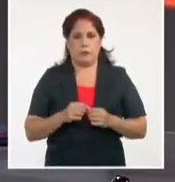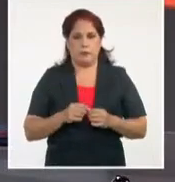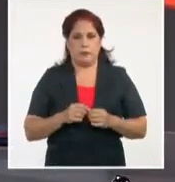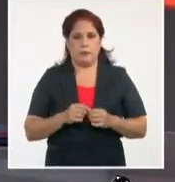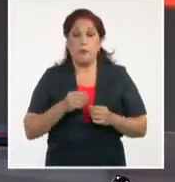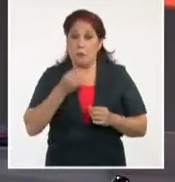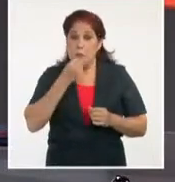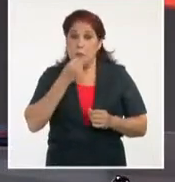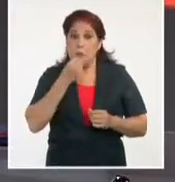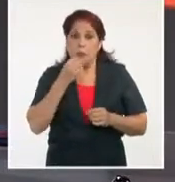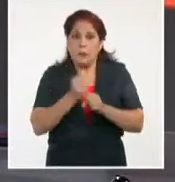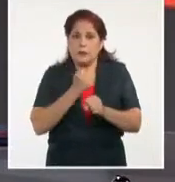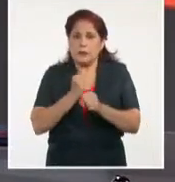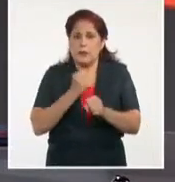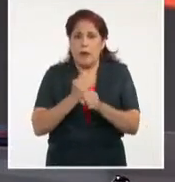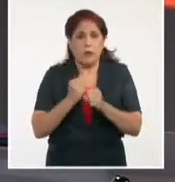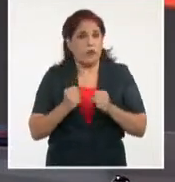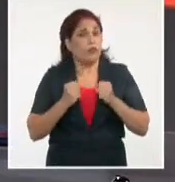poder